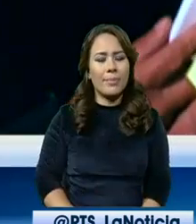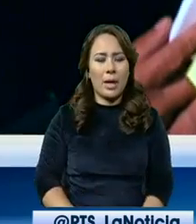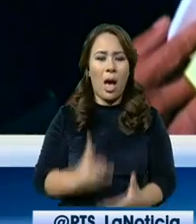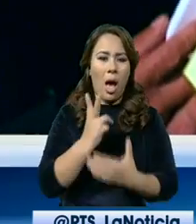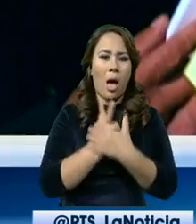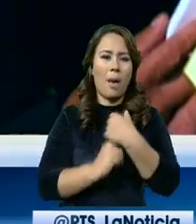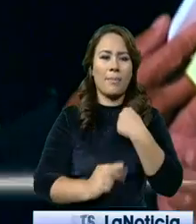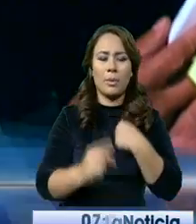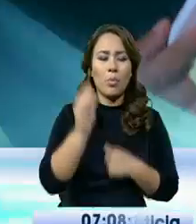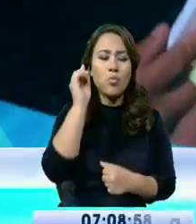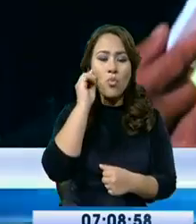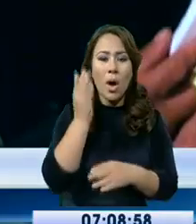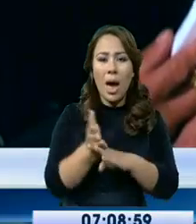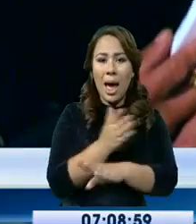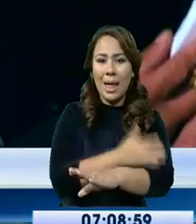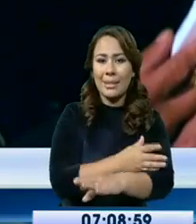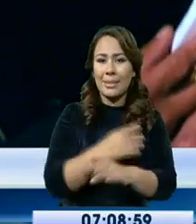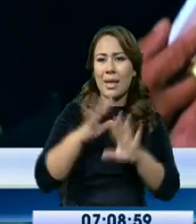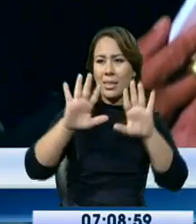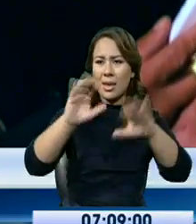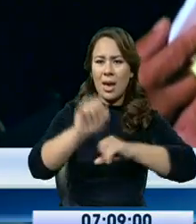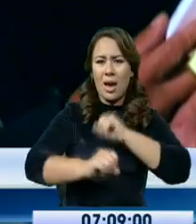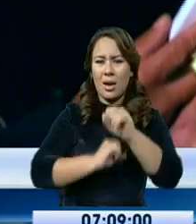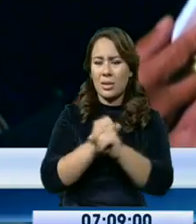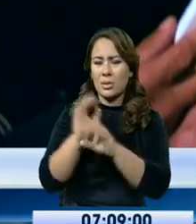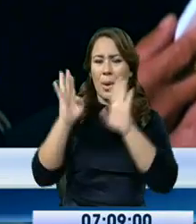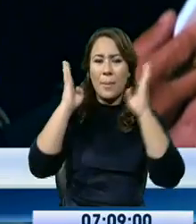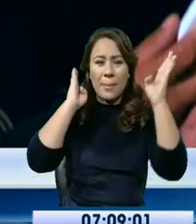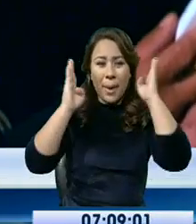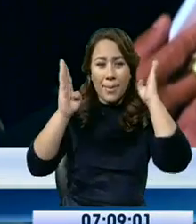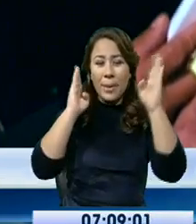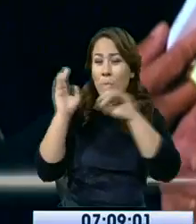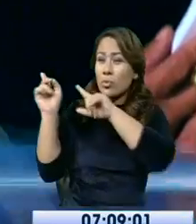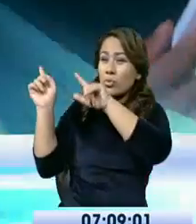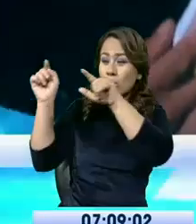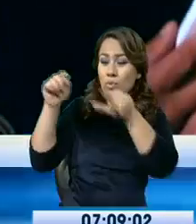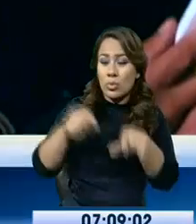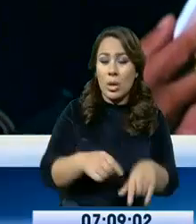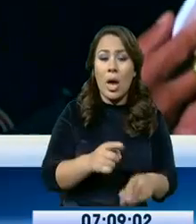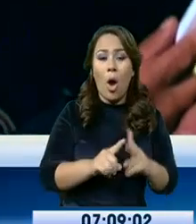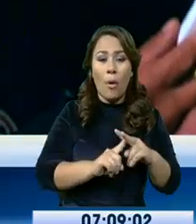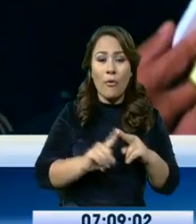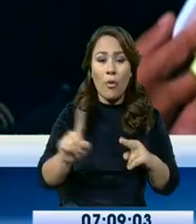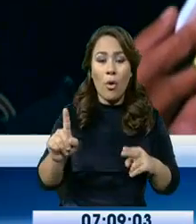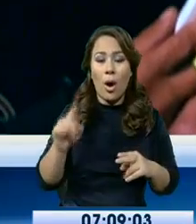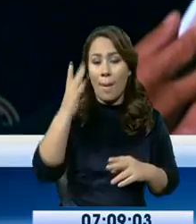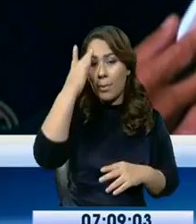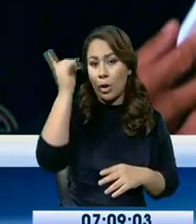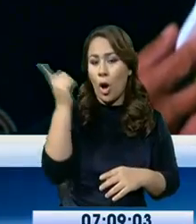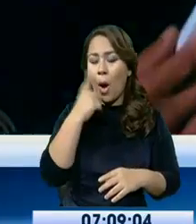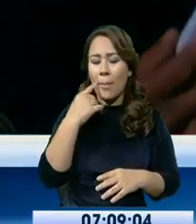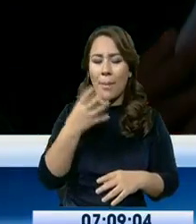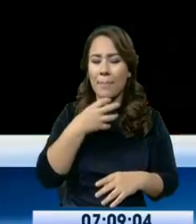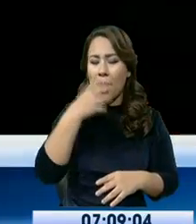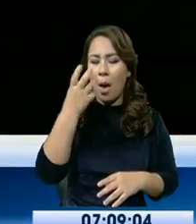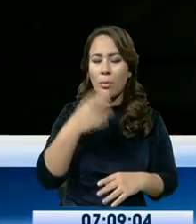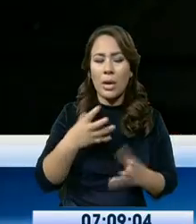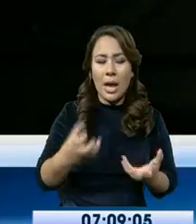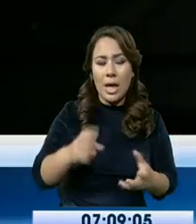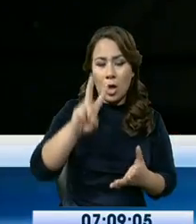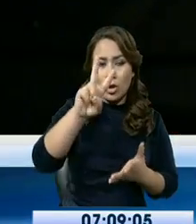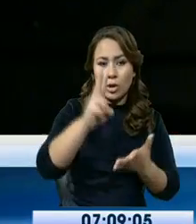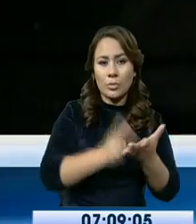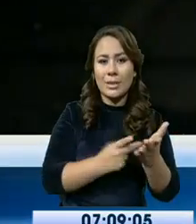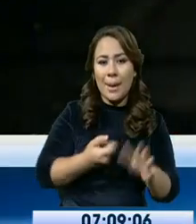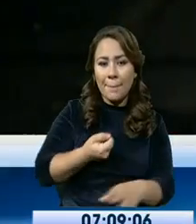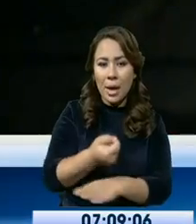de Babahoyo hace unos 3 años y allá mismo él le había ya escapado de matarle allá por 2 ocasiones.